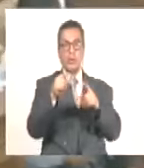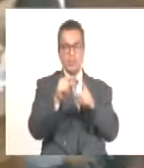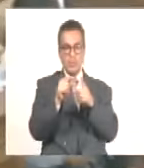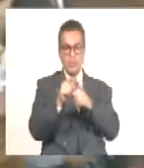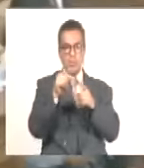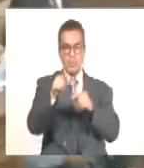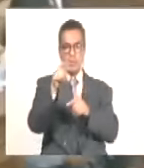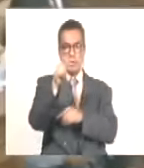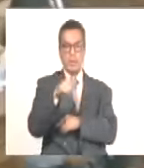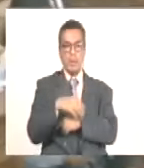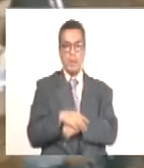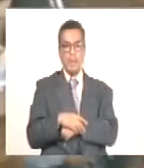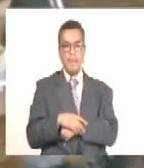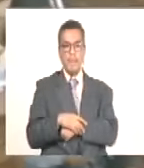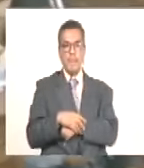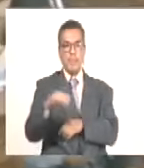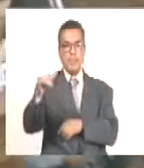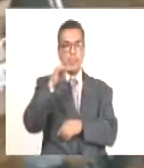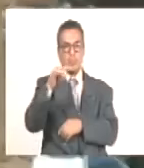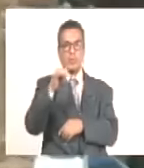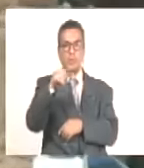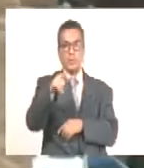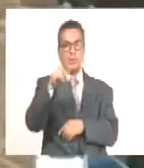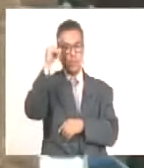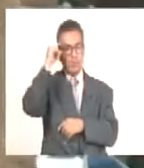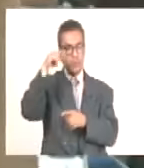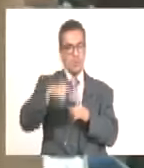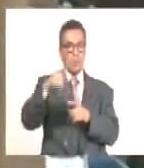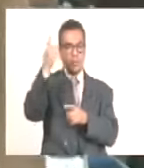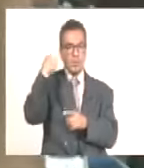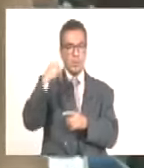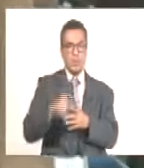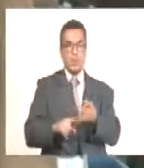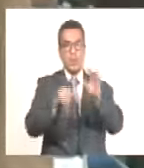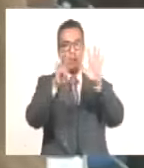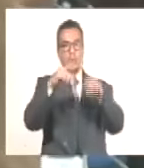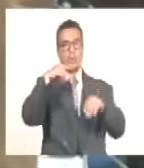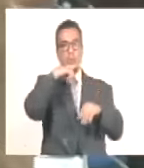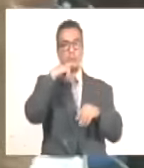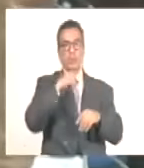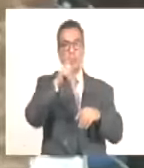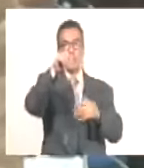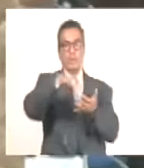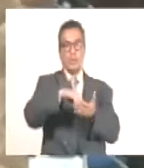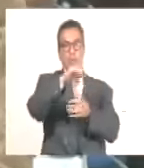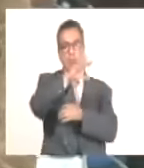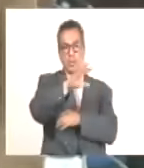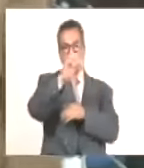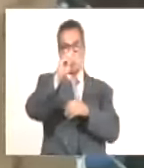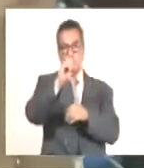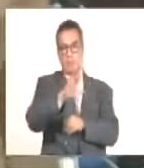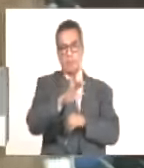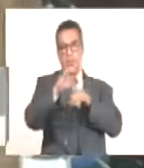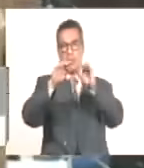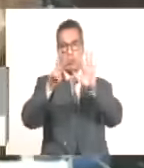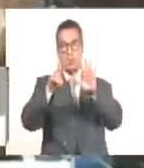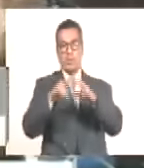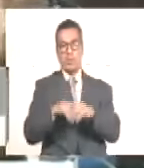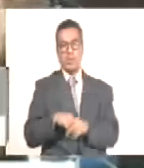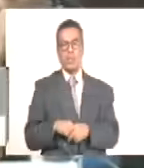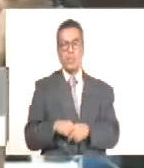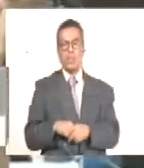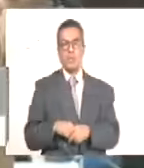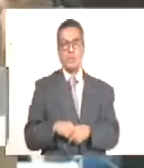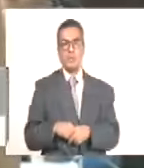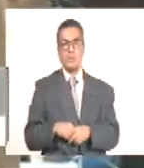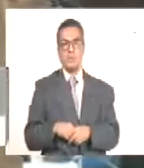palabra para anunciar que tal día como ayer, 9 de octubre del